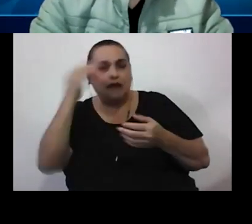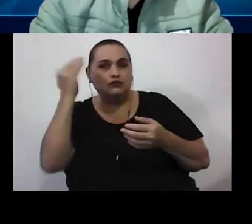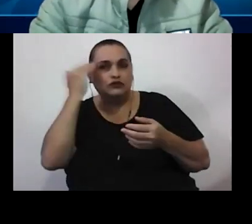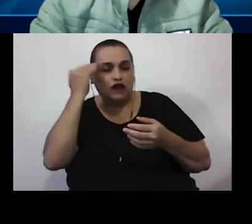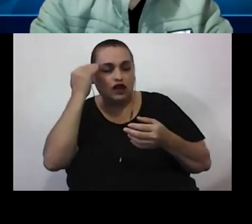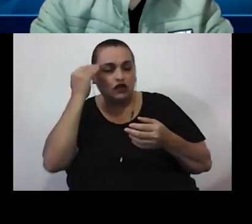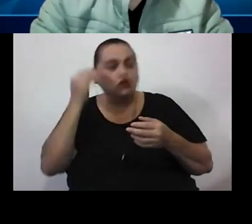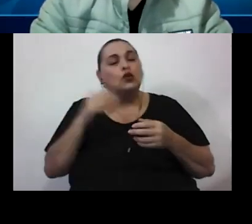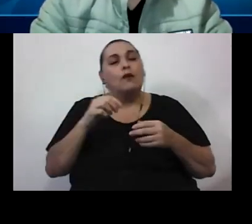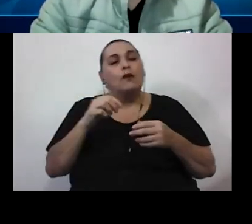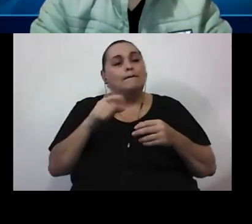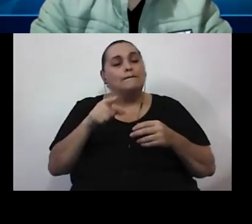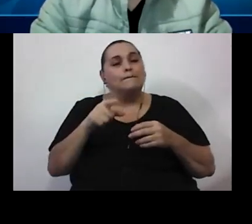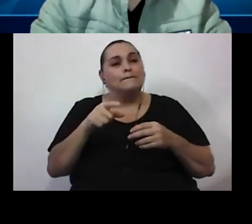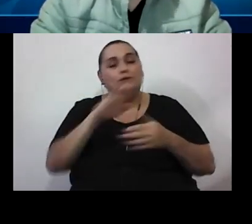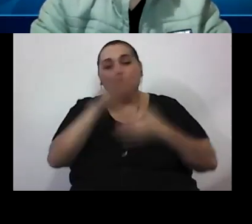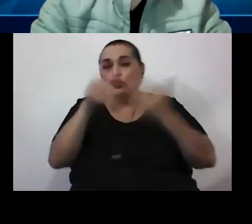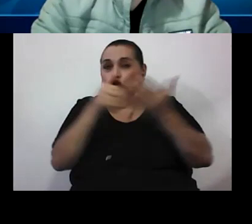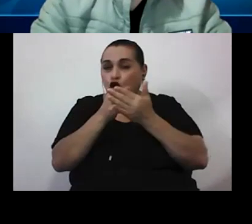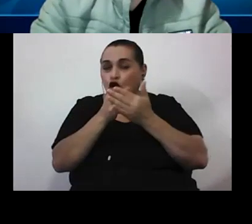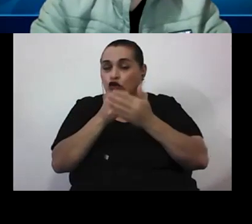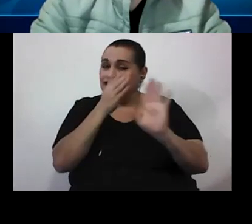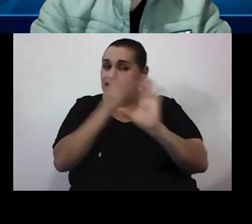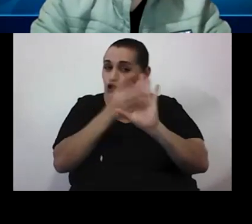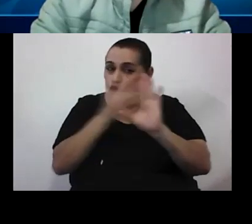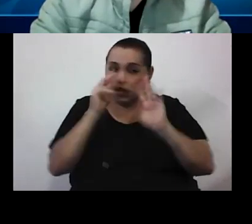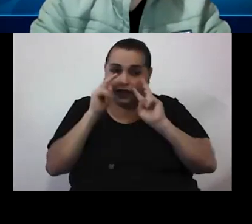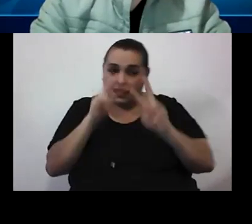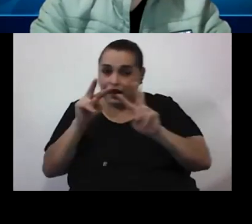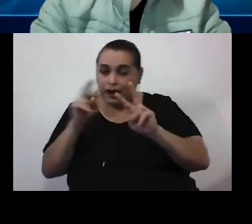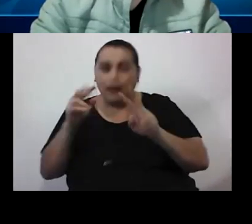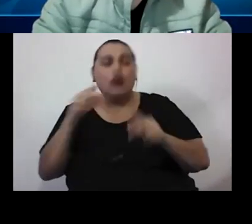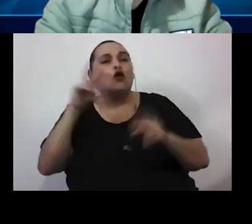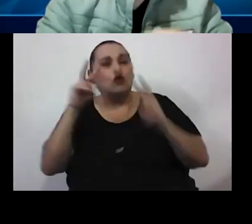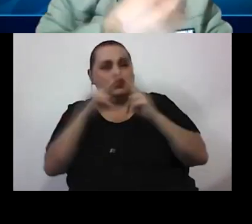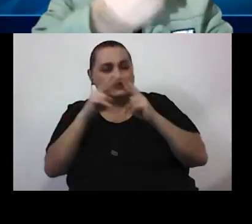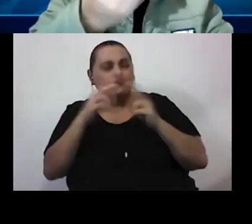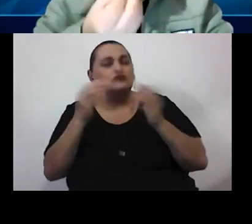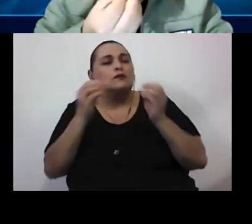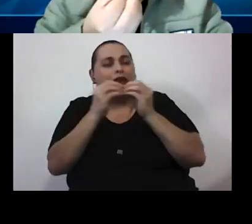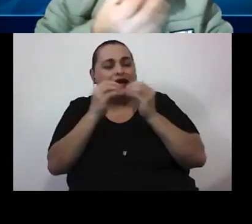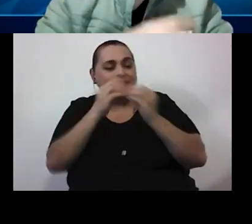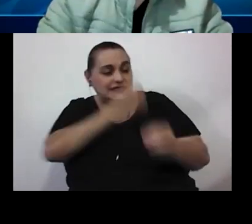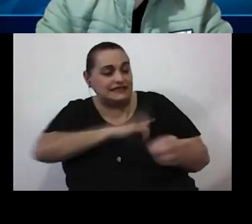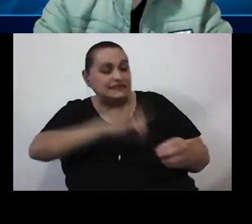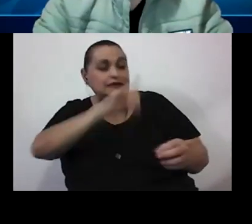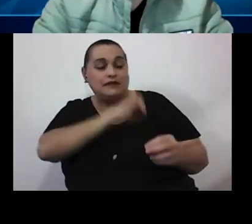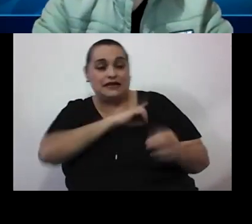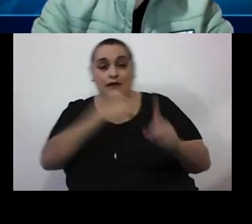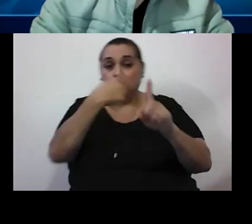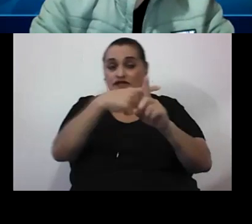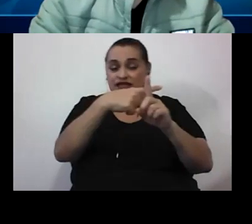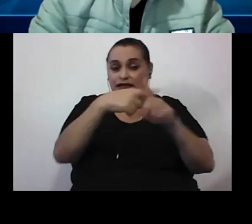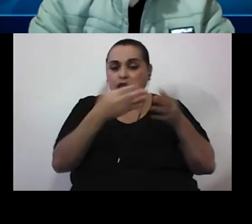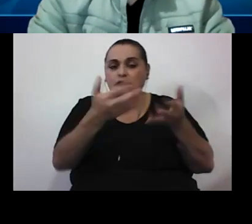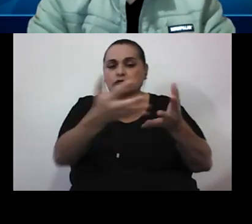neuropsicológicos, podemos desarrollar estrategias más eficaces. La disciplina positiva toma toda esa actualidad.